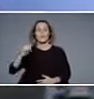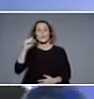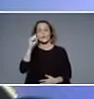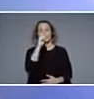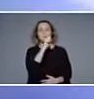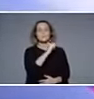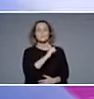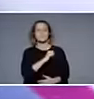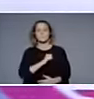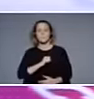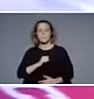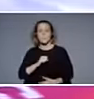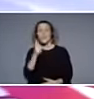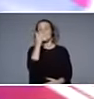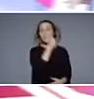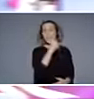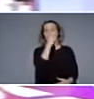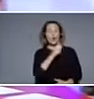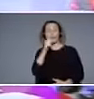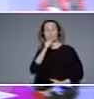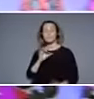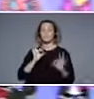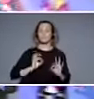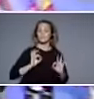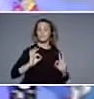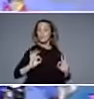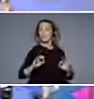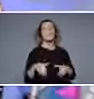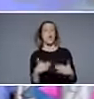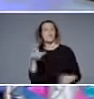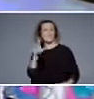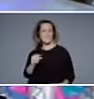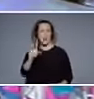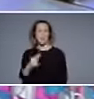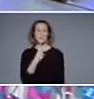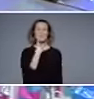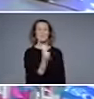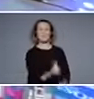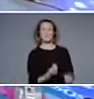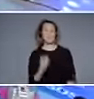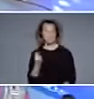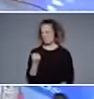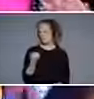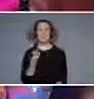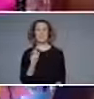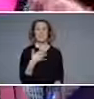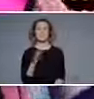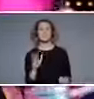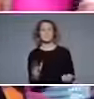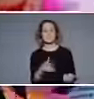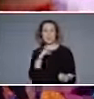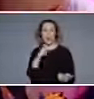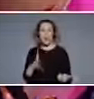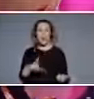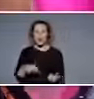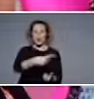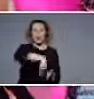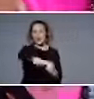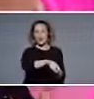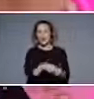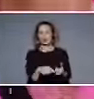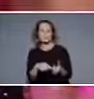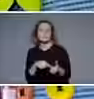canción. Vino para la ocasión, barato con sabor amargo a fruz. Tracción pues lo haremos